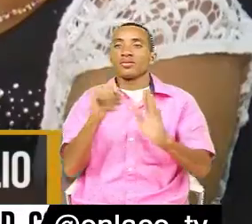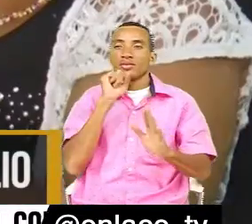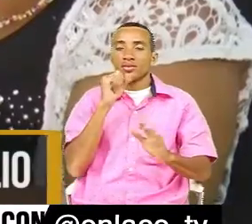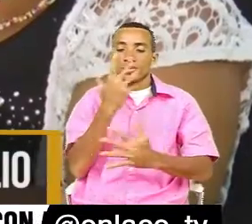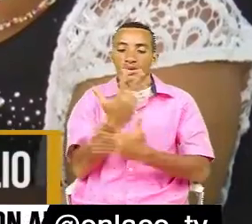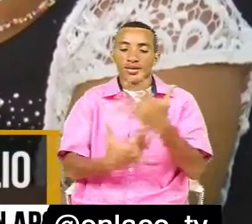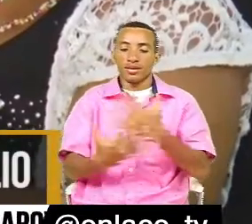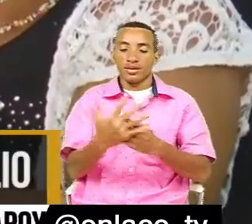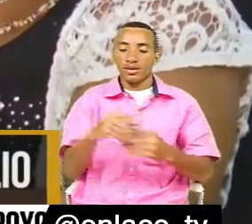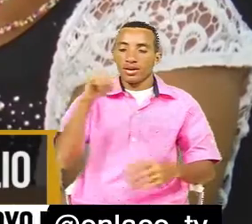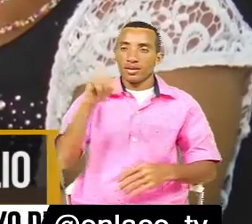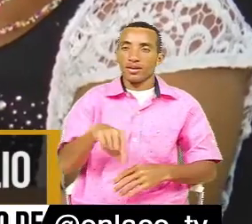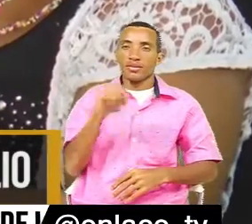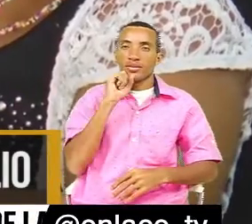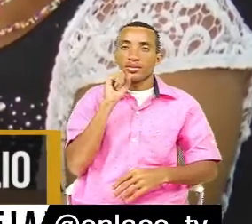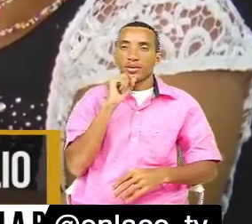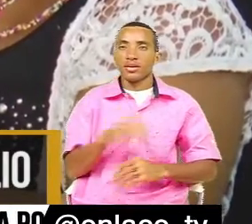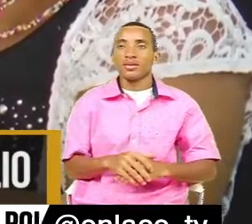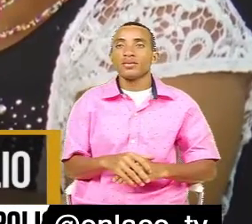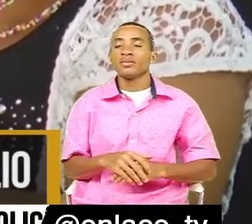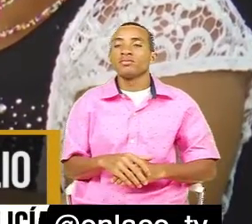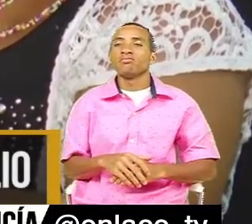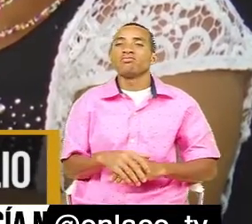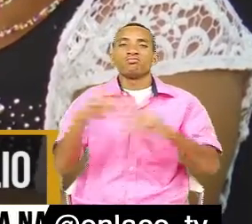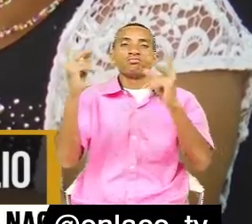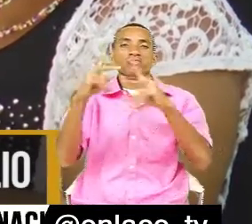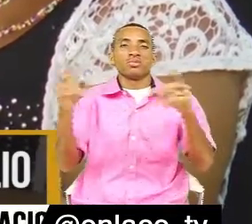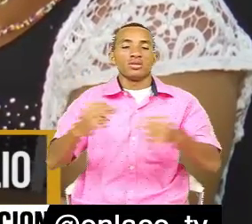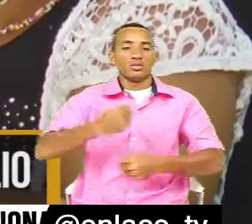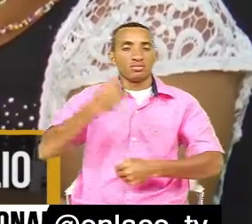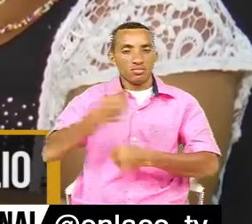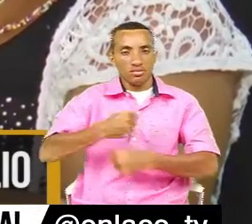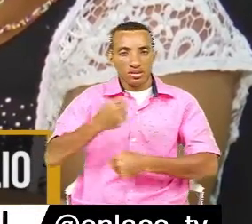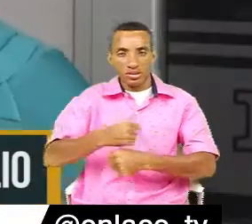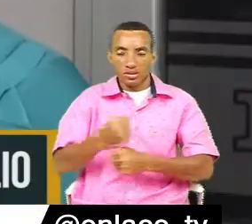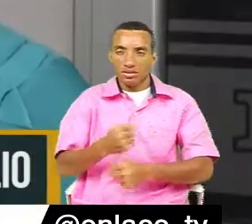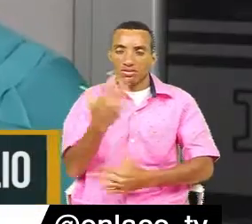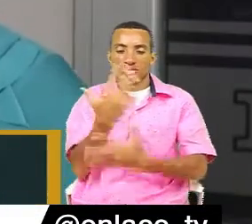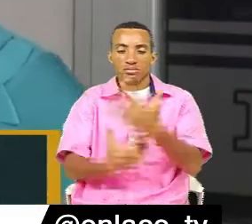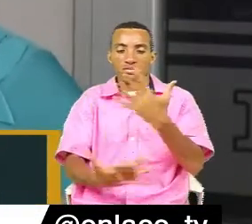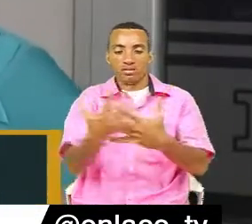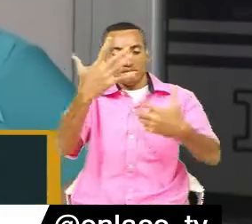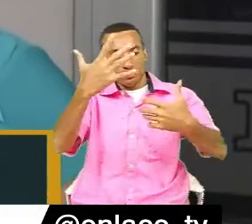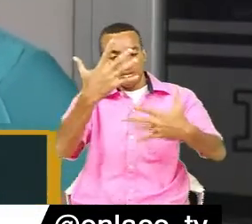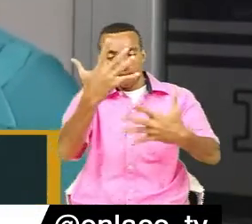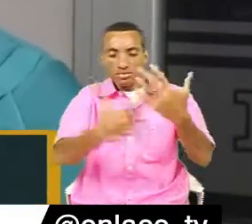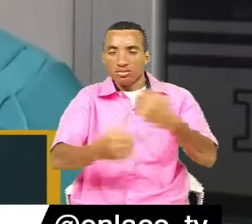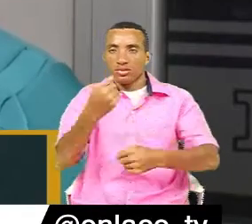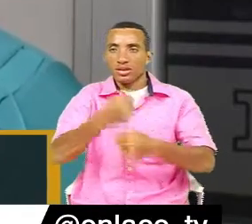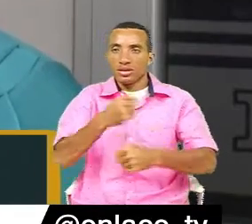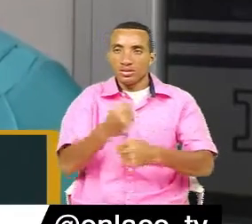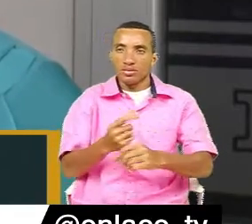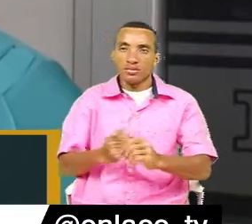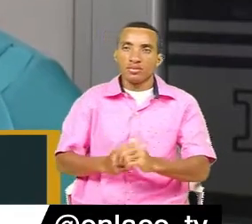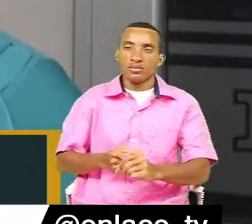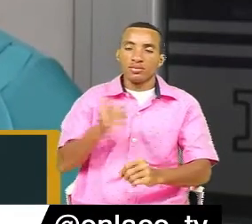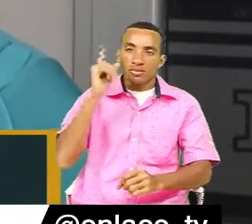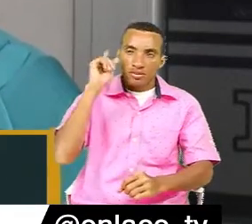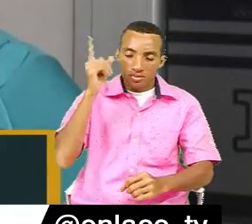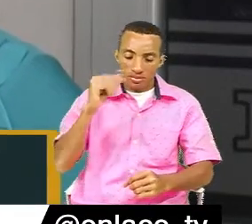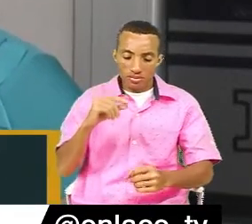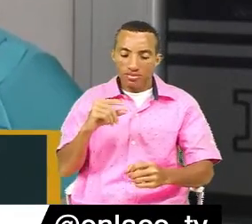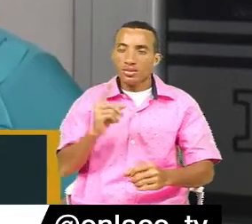en Barranca, que vemos gente que trabajamos con nuestras manos, que trabajamos madera, que trabajamos a toda